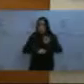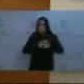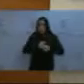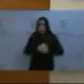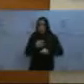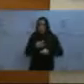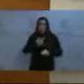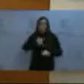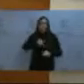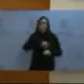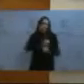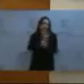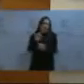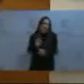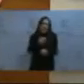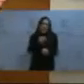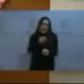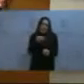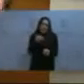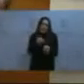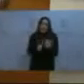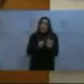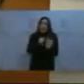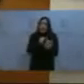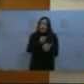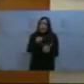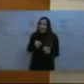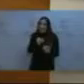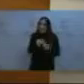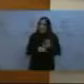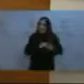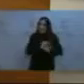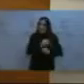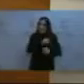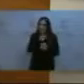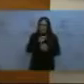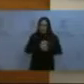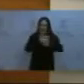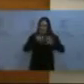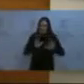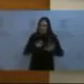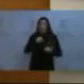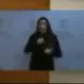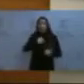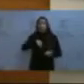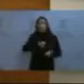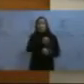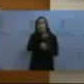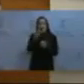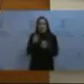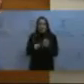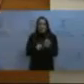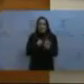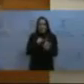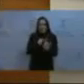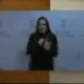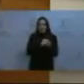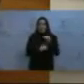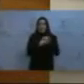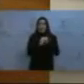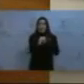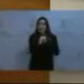somos unos defensores de que se cumpla el objetivo de déficit. Somos también defensores de que se cumpla el objetivo de